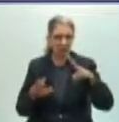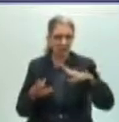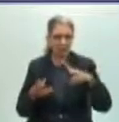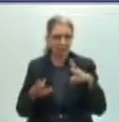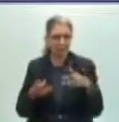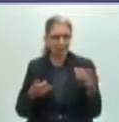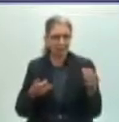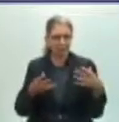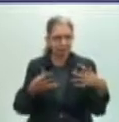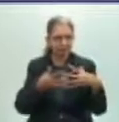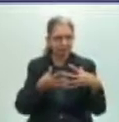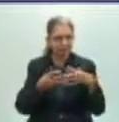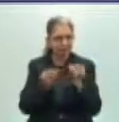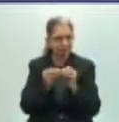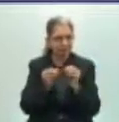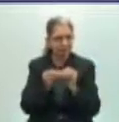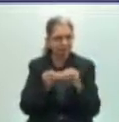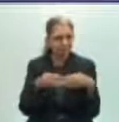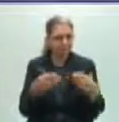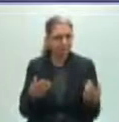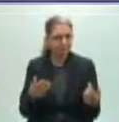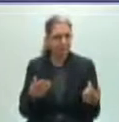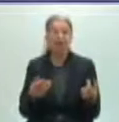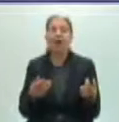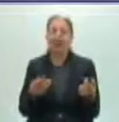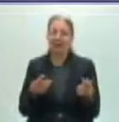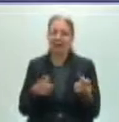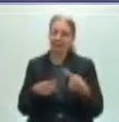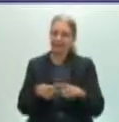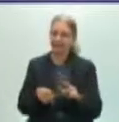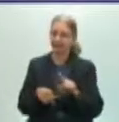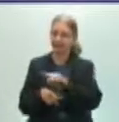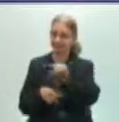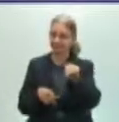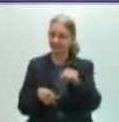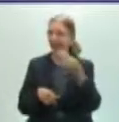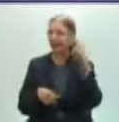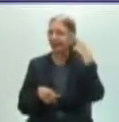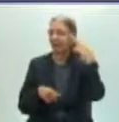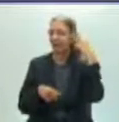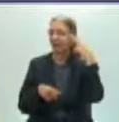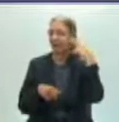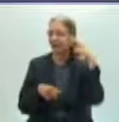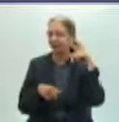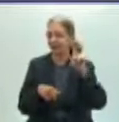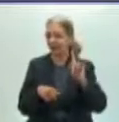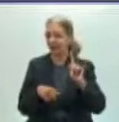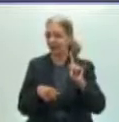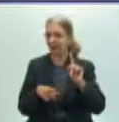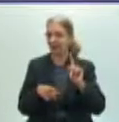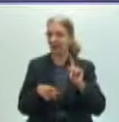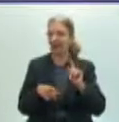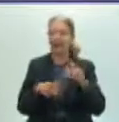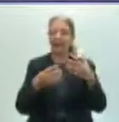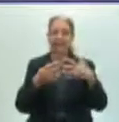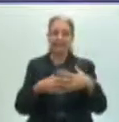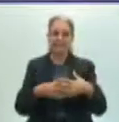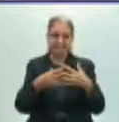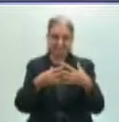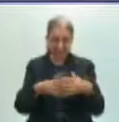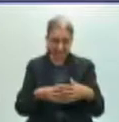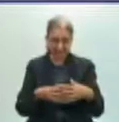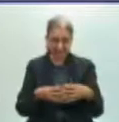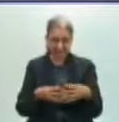ustedes deben recordar que en el inicio del ejercicio nos decían que la empresa tenía una